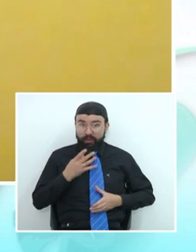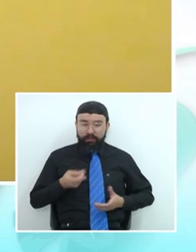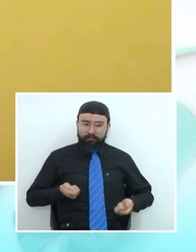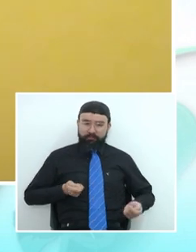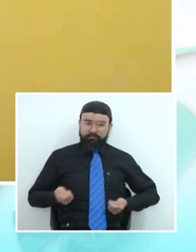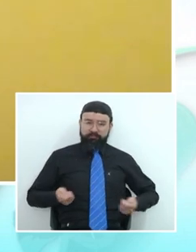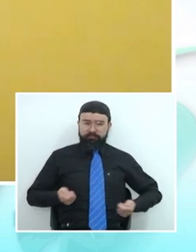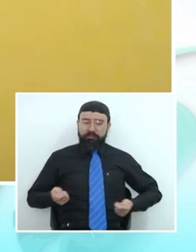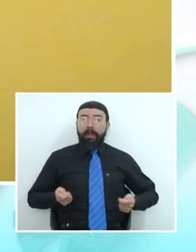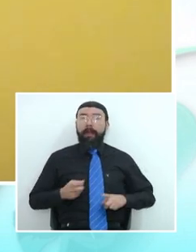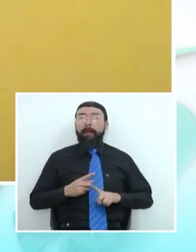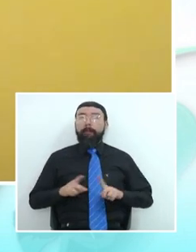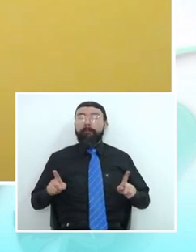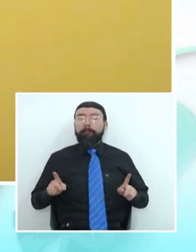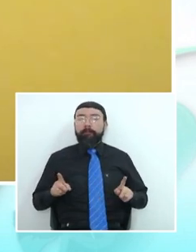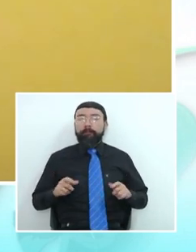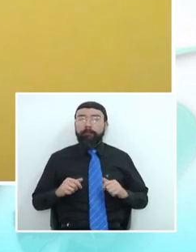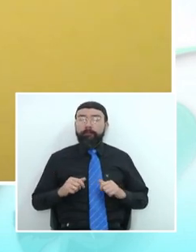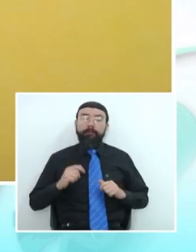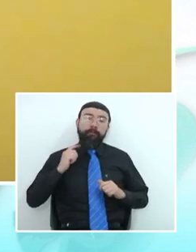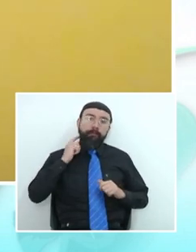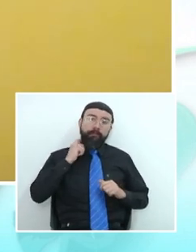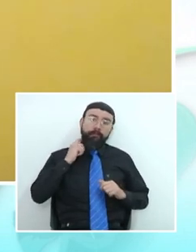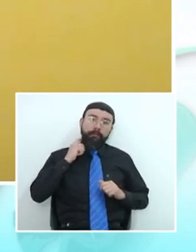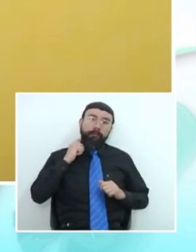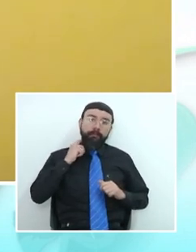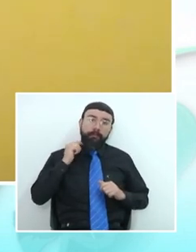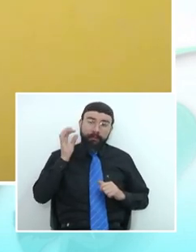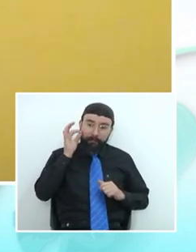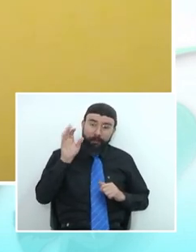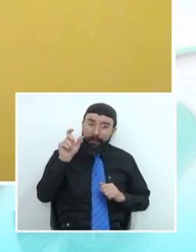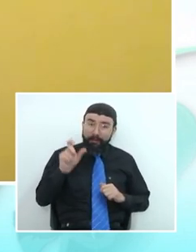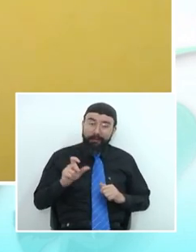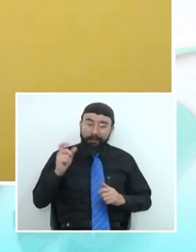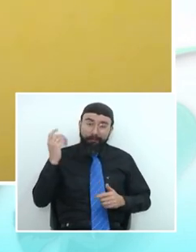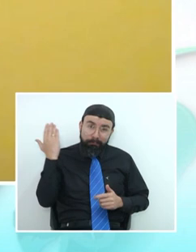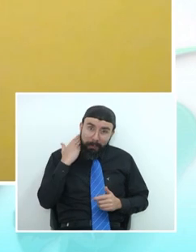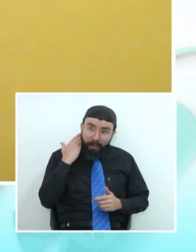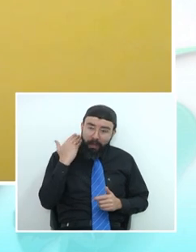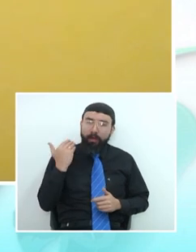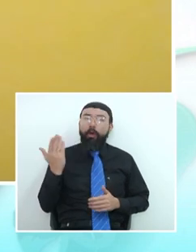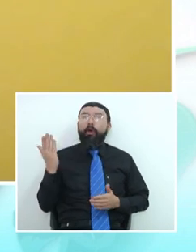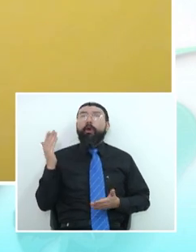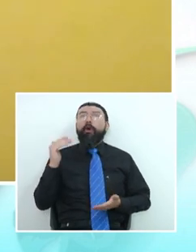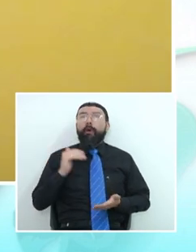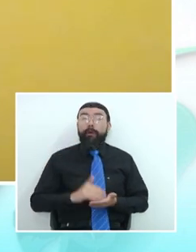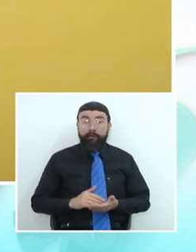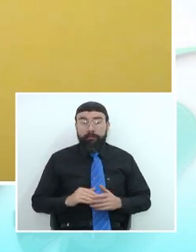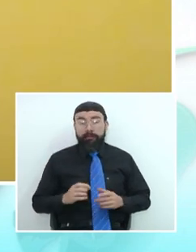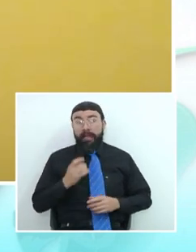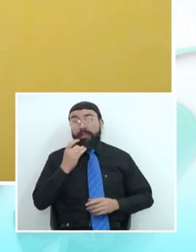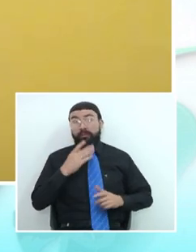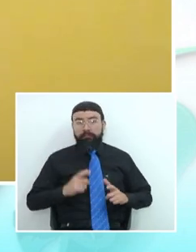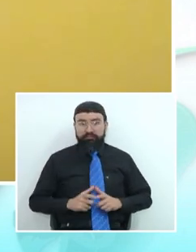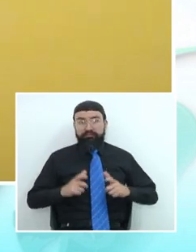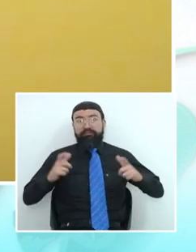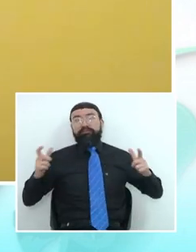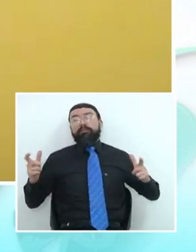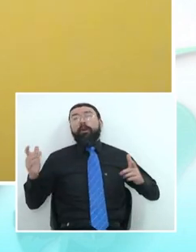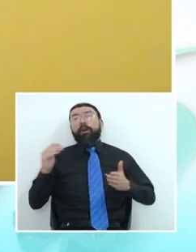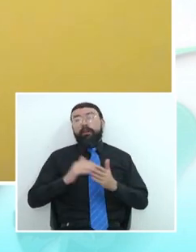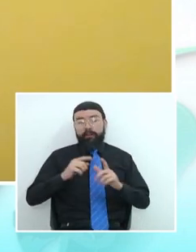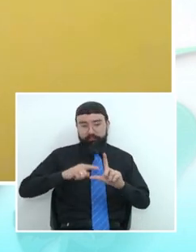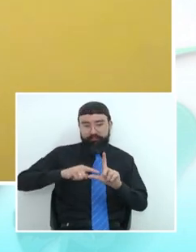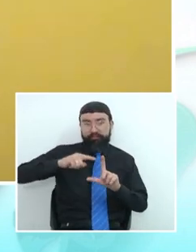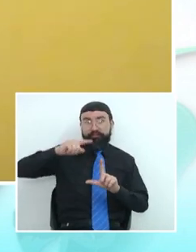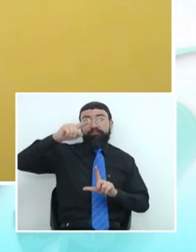pero si se descuida el paciente puede volver a subir el azúcar, los picos de azúcar